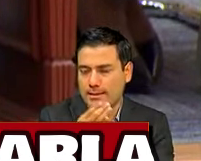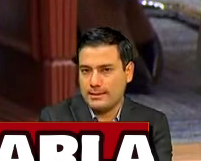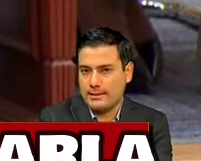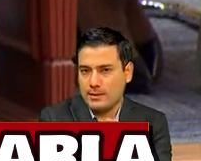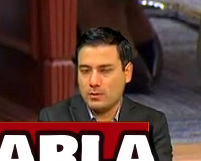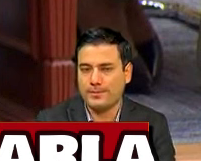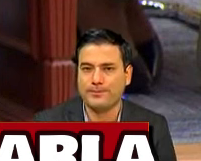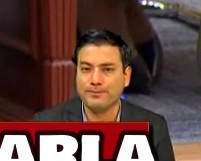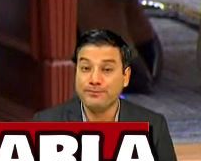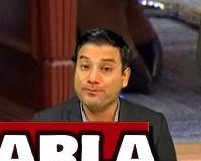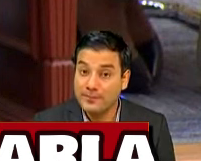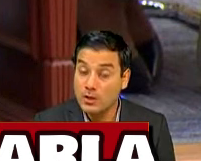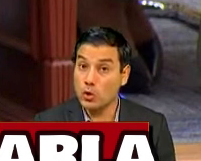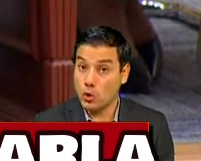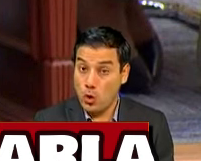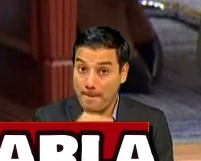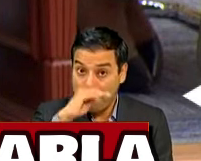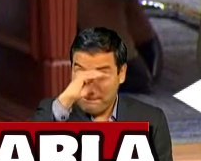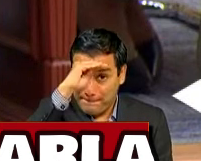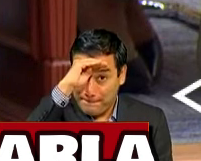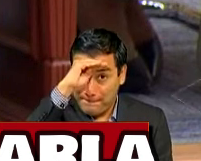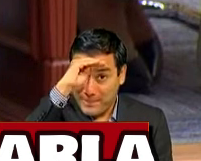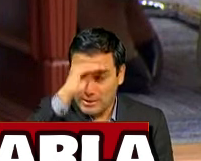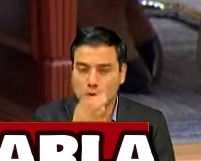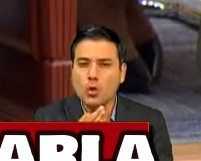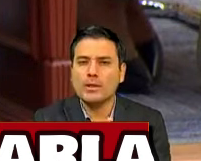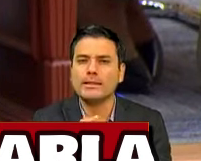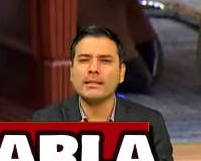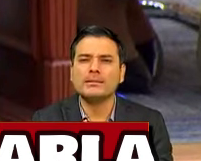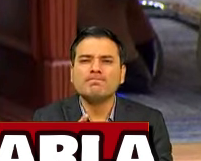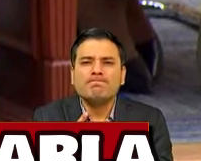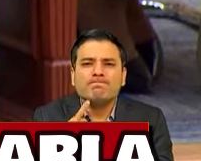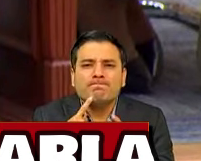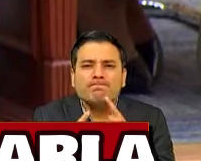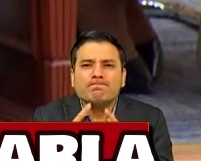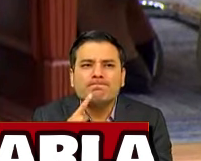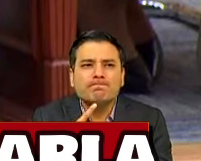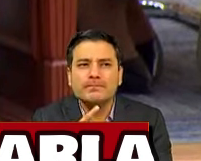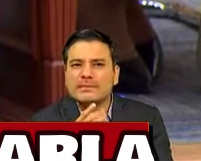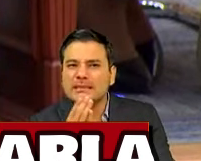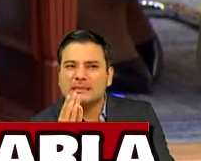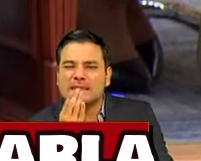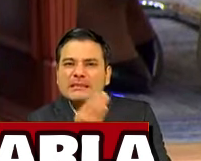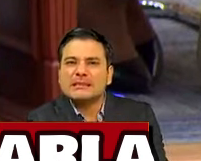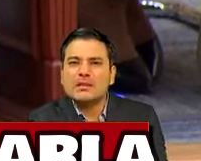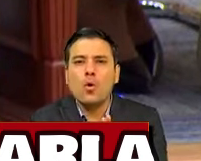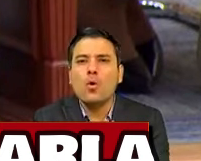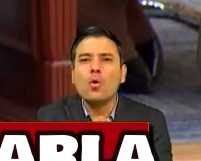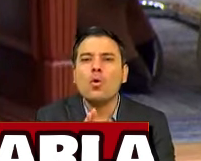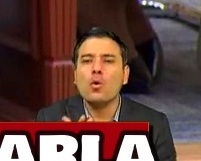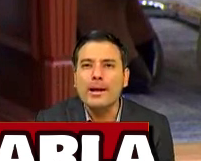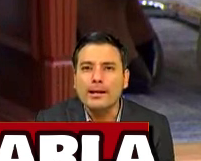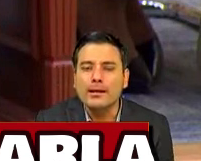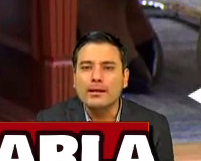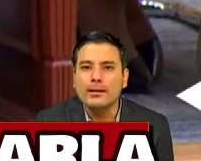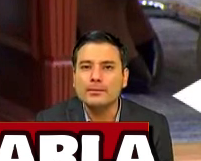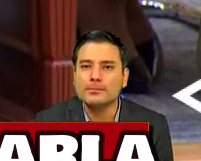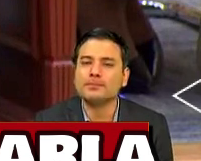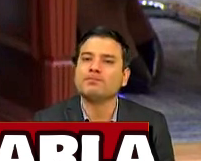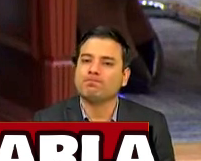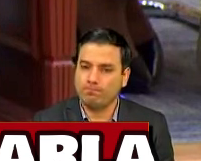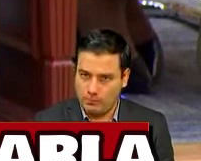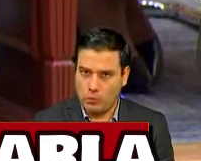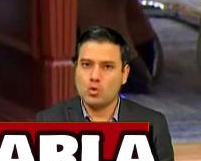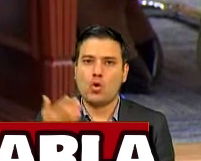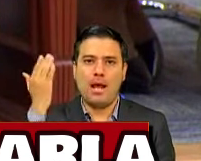creo que pues el tema de discusión sería cuál es la sanción a aplicar, y yo sería congruente con mi